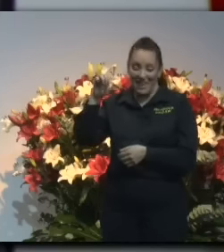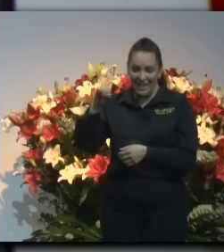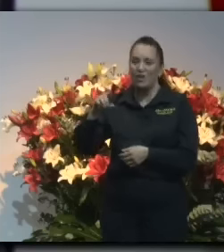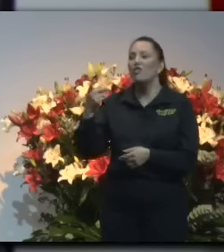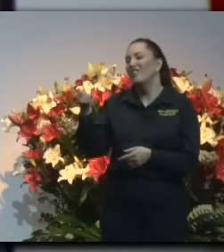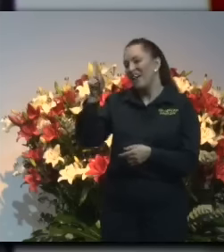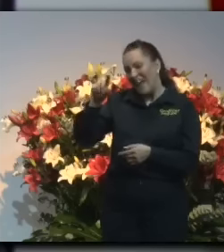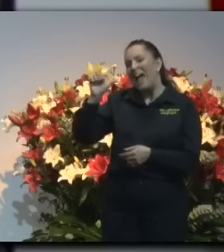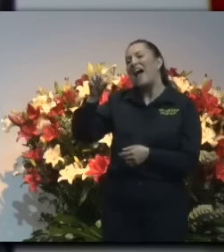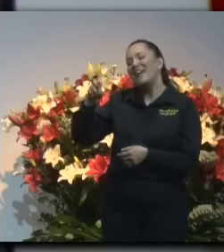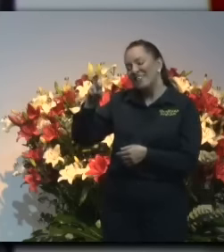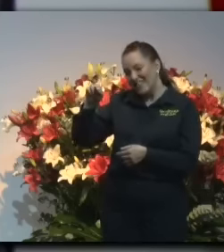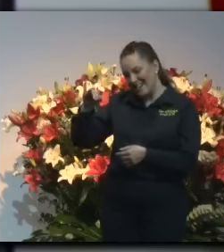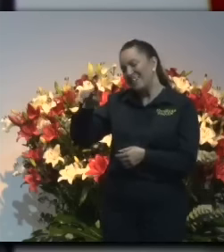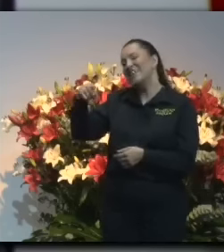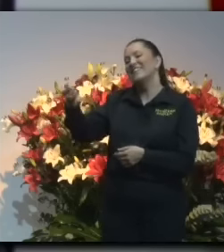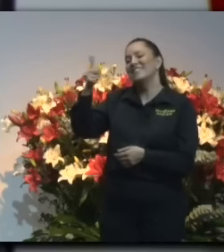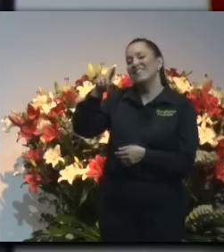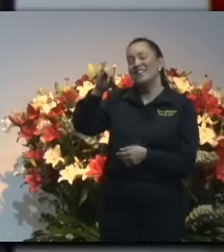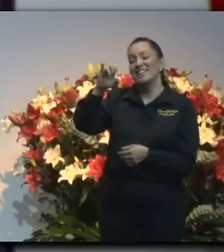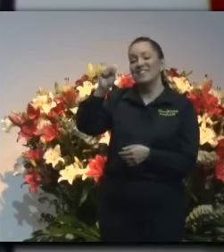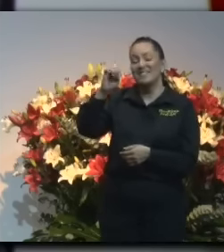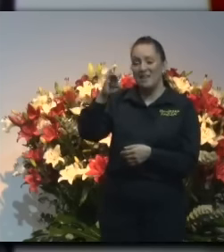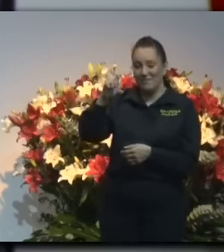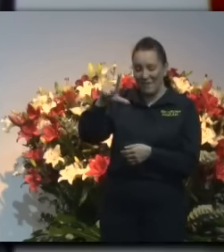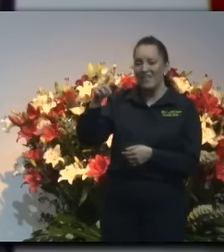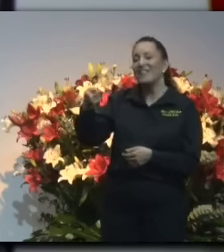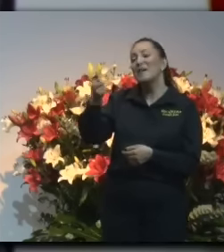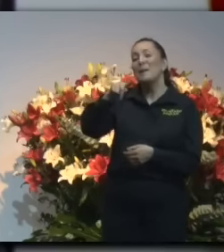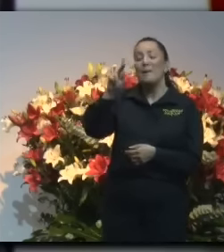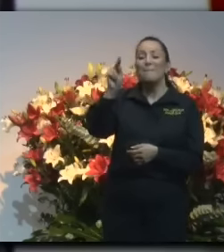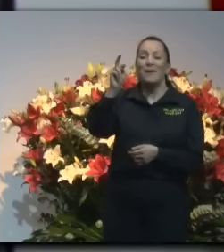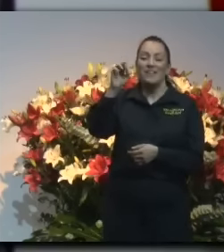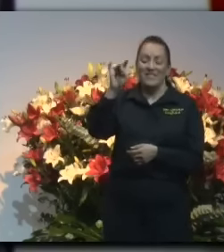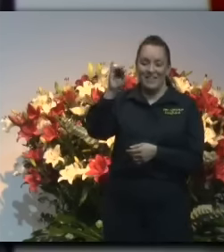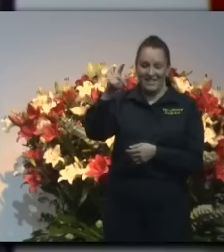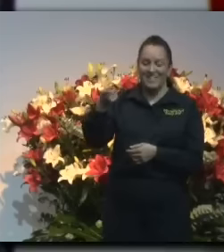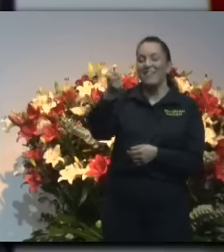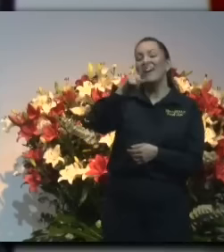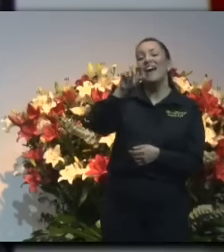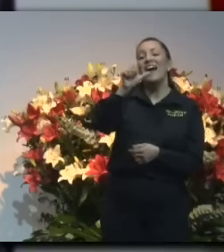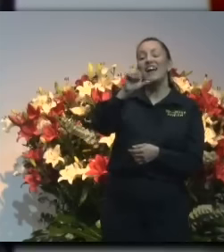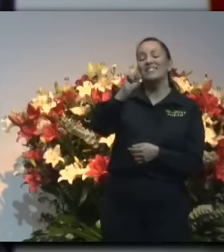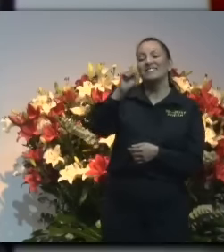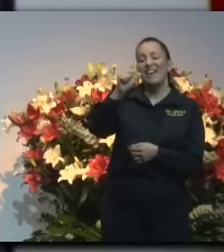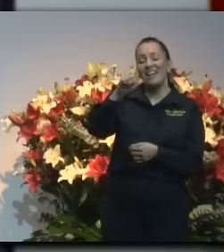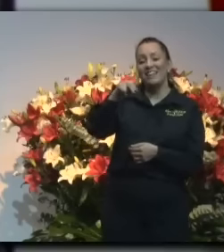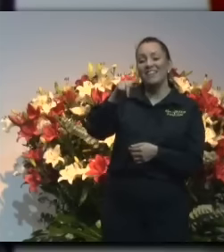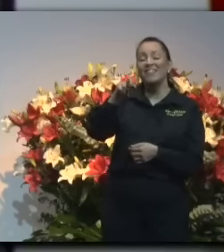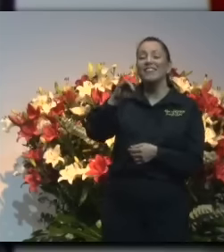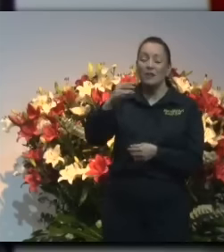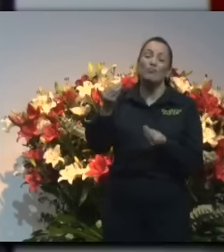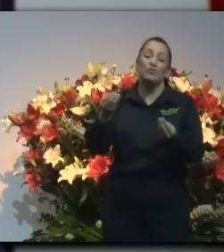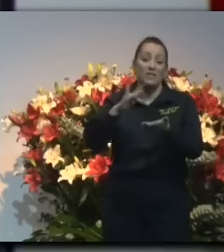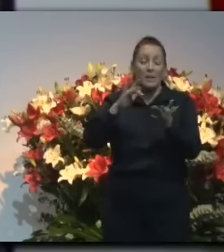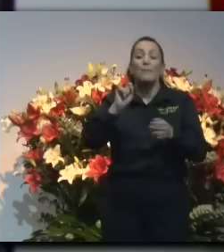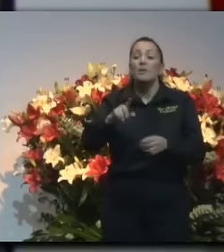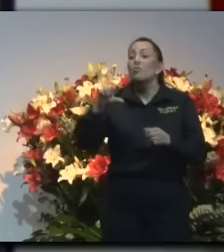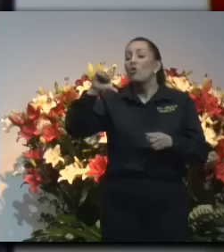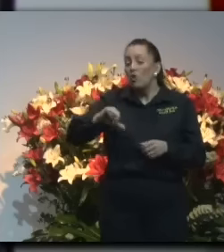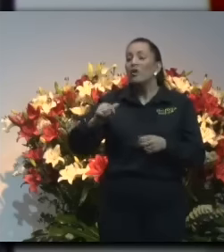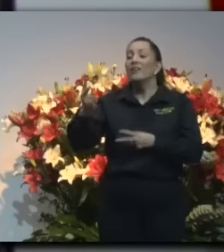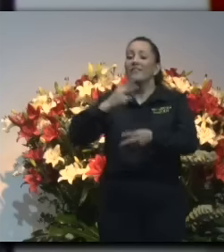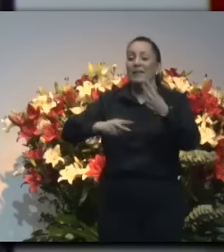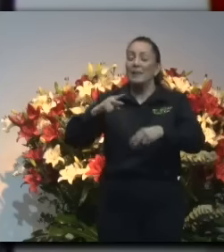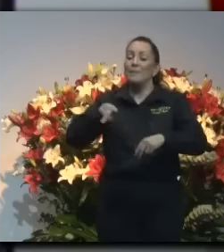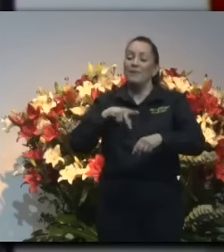Andrés, gracias. Isabel, Patricia, a Santri, gracias a todos ustedes. Y obviamente me acompaña mi coordinador de campaña, Santiago Krill,